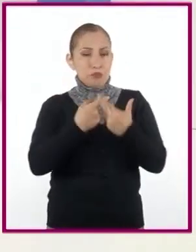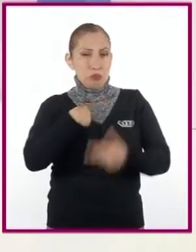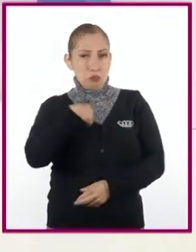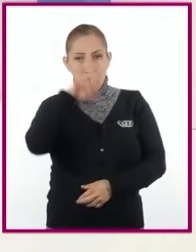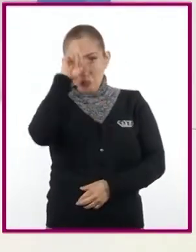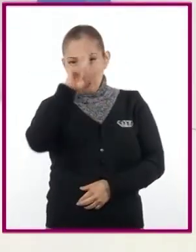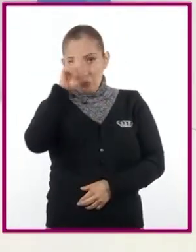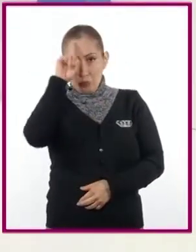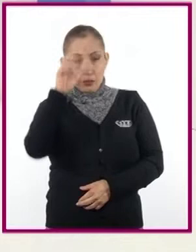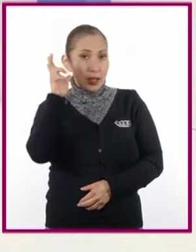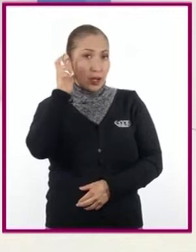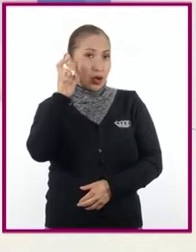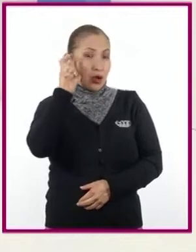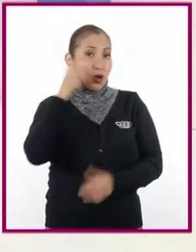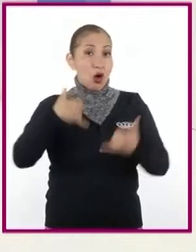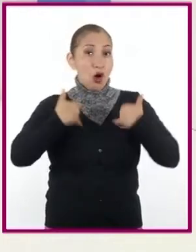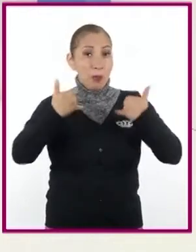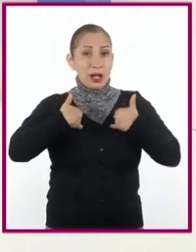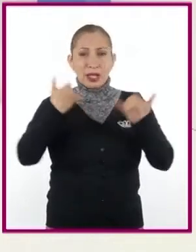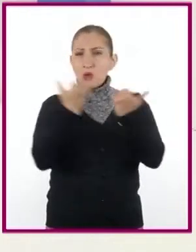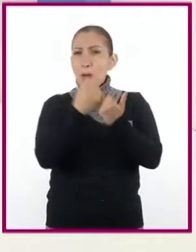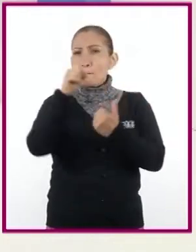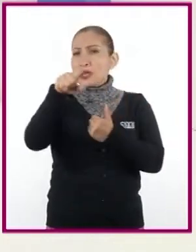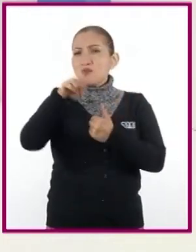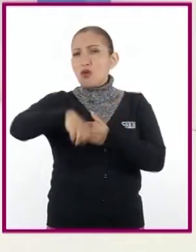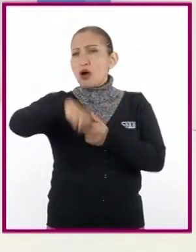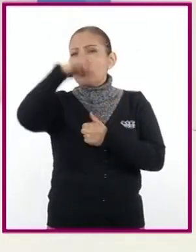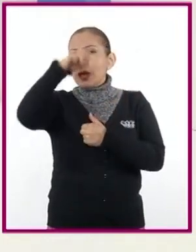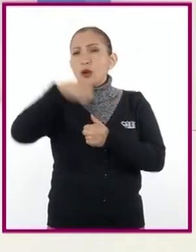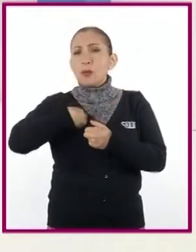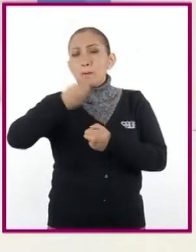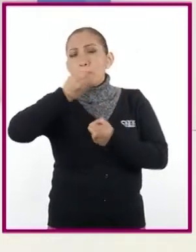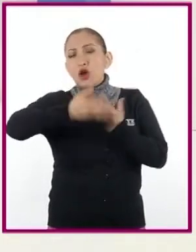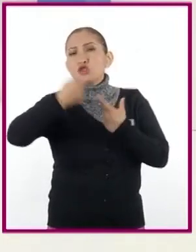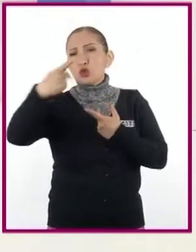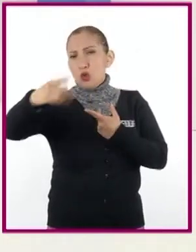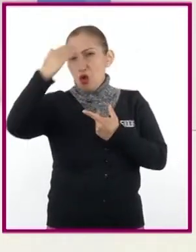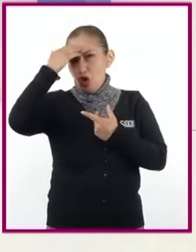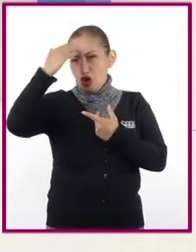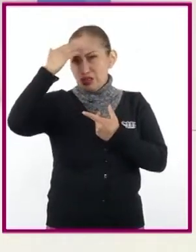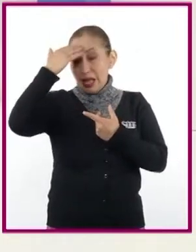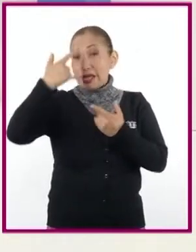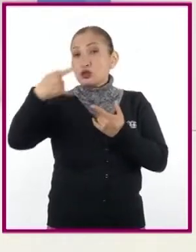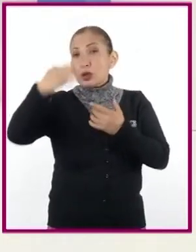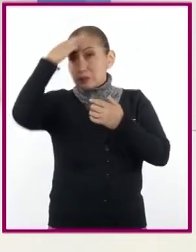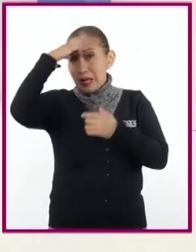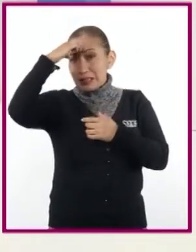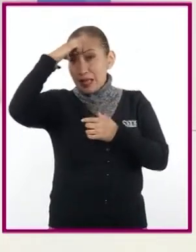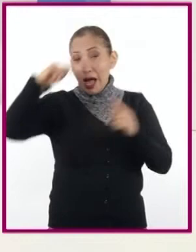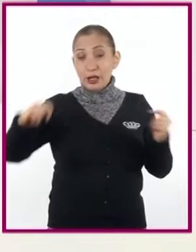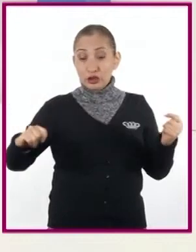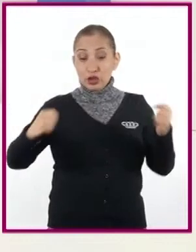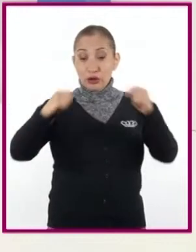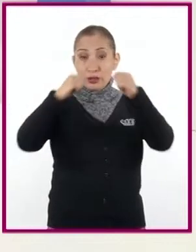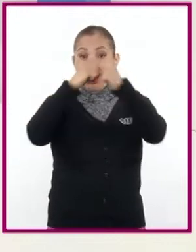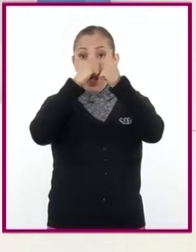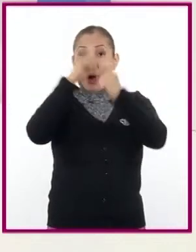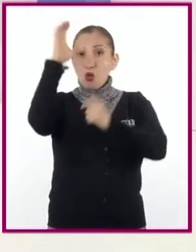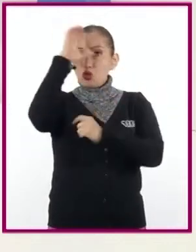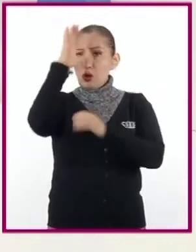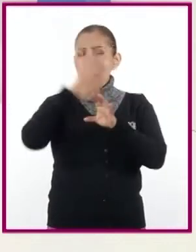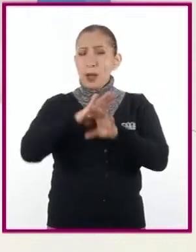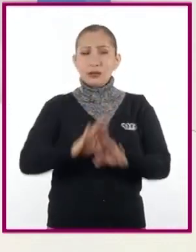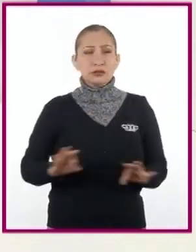que escuchemos a jóvenes de su edad compartiendo sus conocimientos y experiencias sobre Teotihuacán, una de las culturas